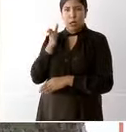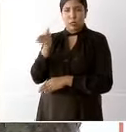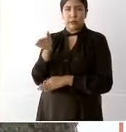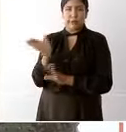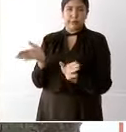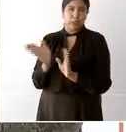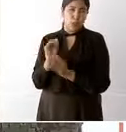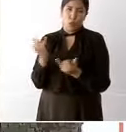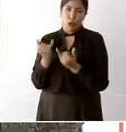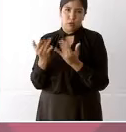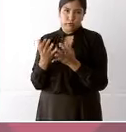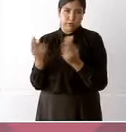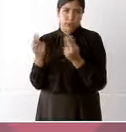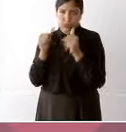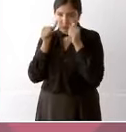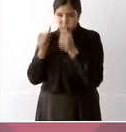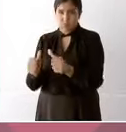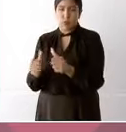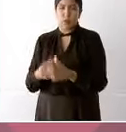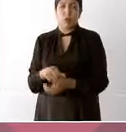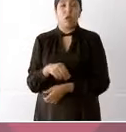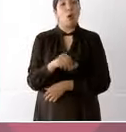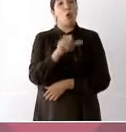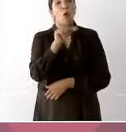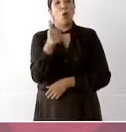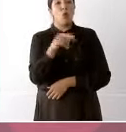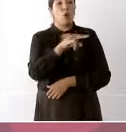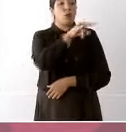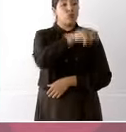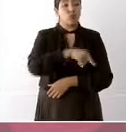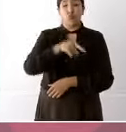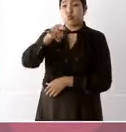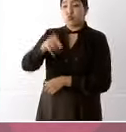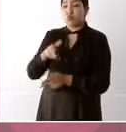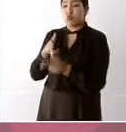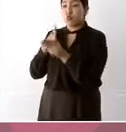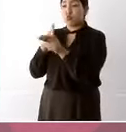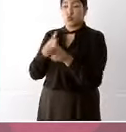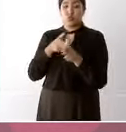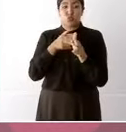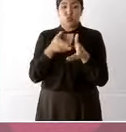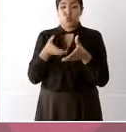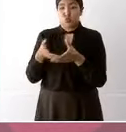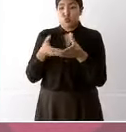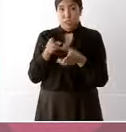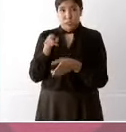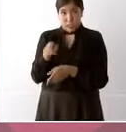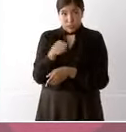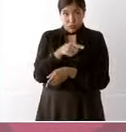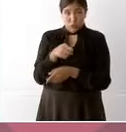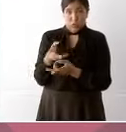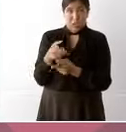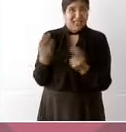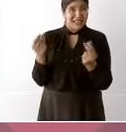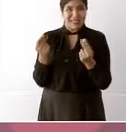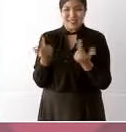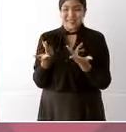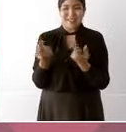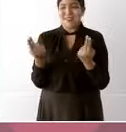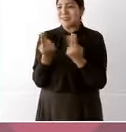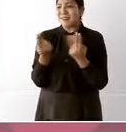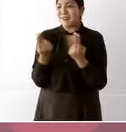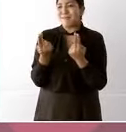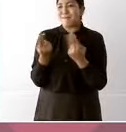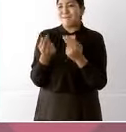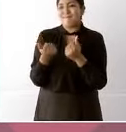férreas. Hay dos líneas férreas que también se van a reactivar. Es la que va de Coatzacoalcos